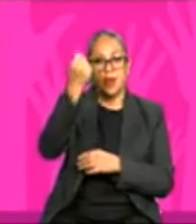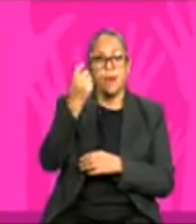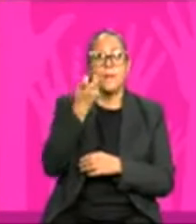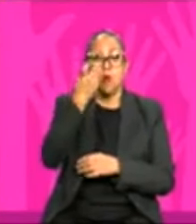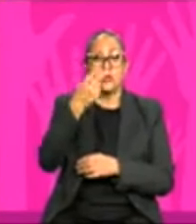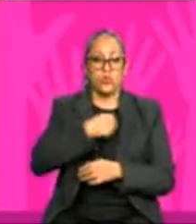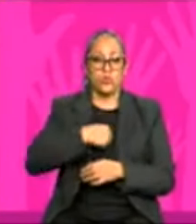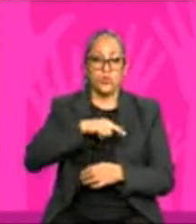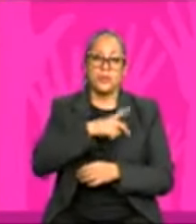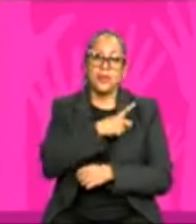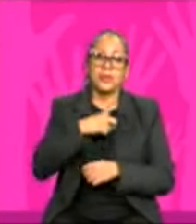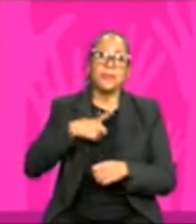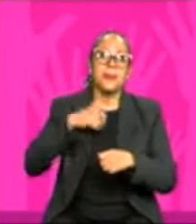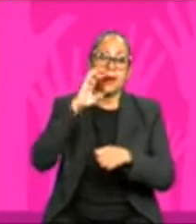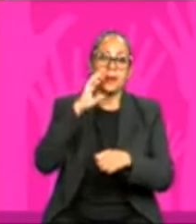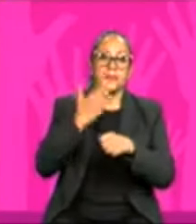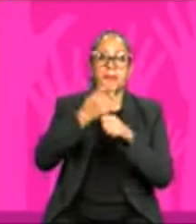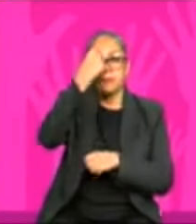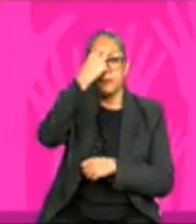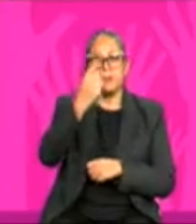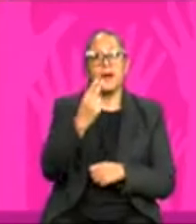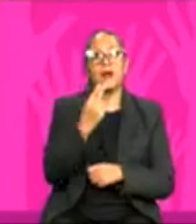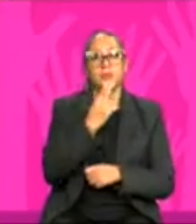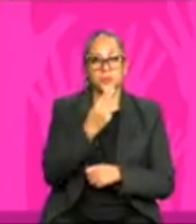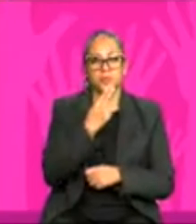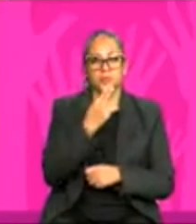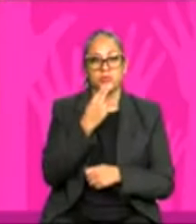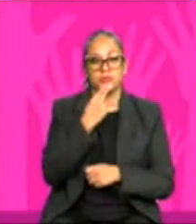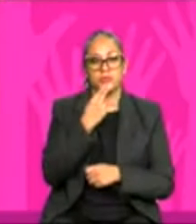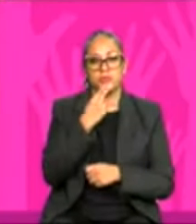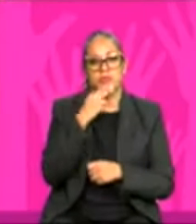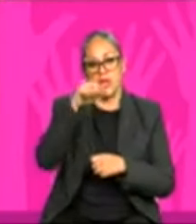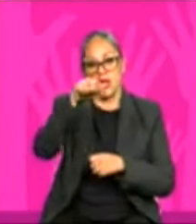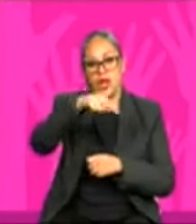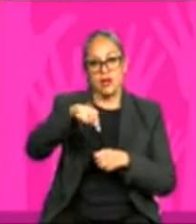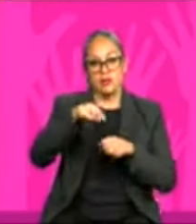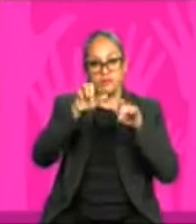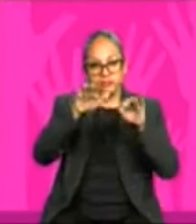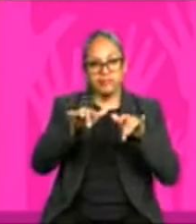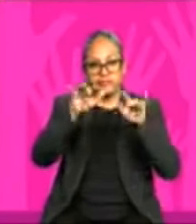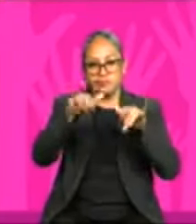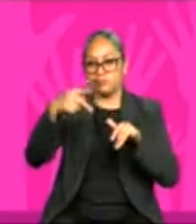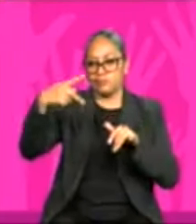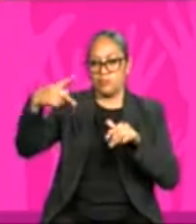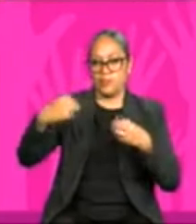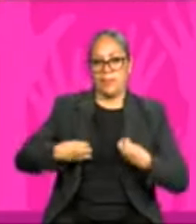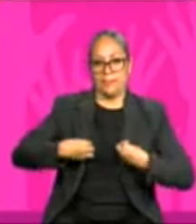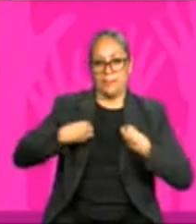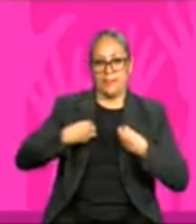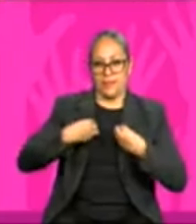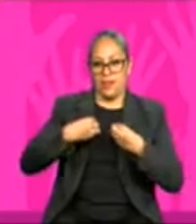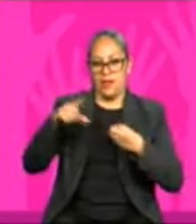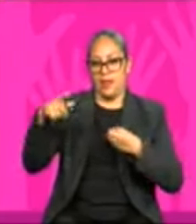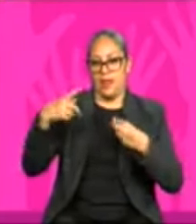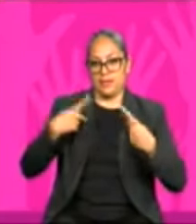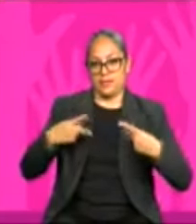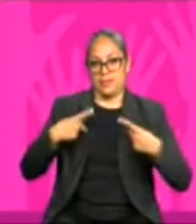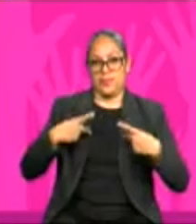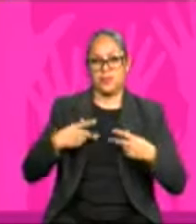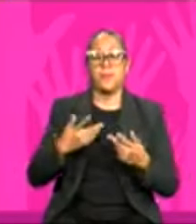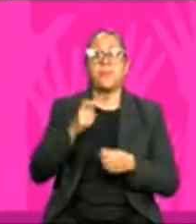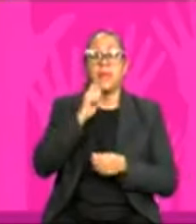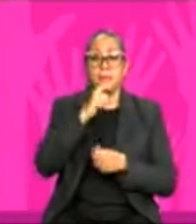muy responsables en el uso de los expedientes digitales. Las niñas y las adolescentes